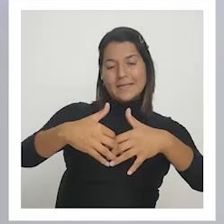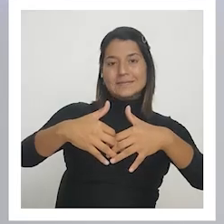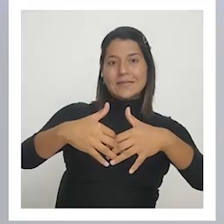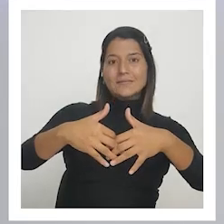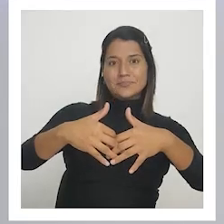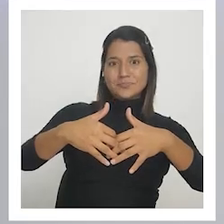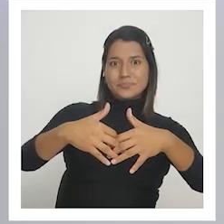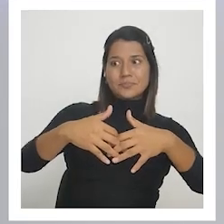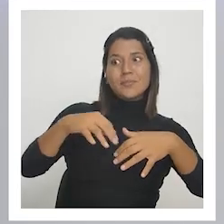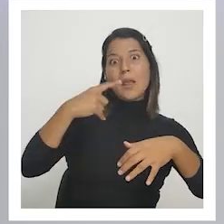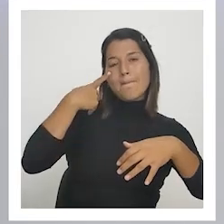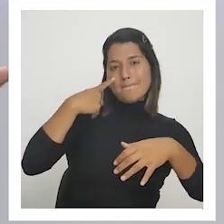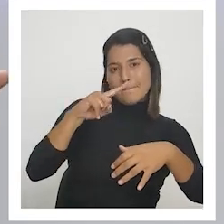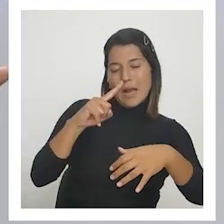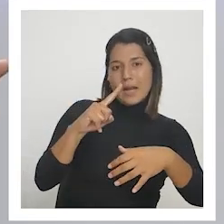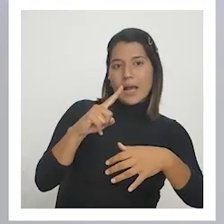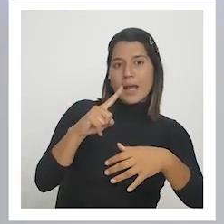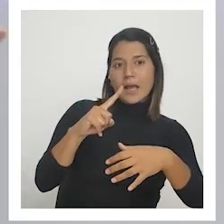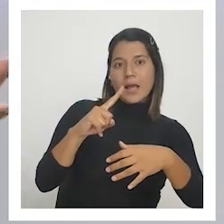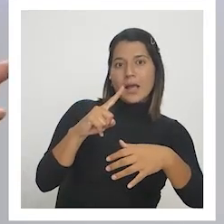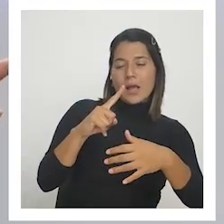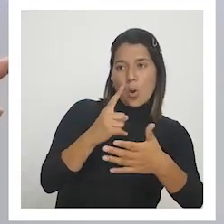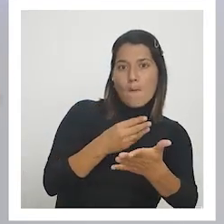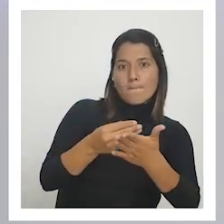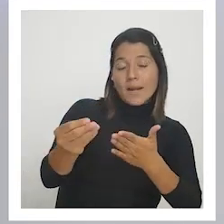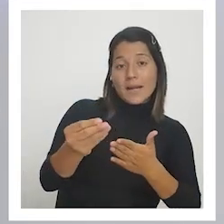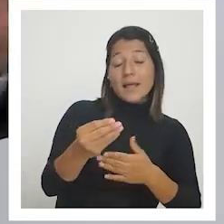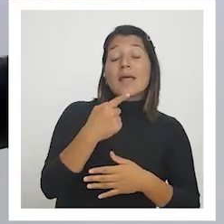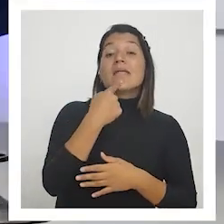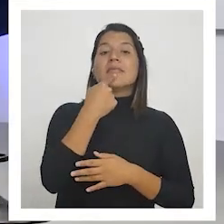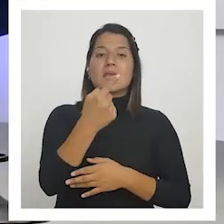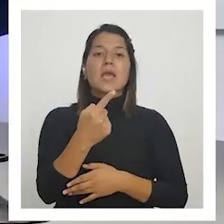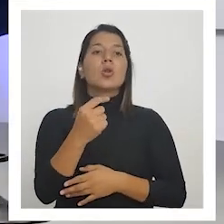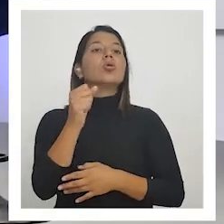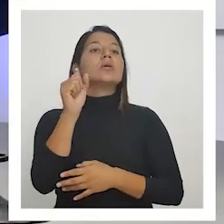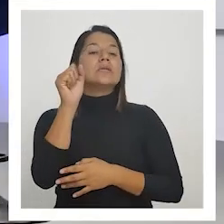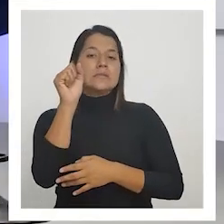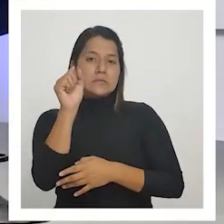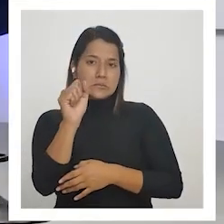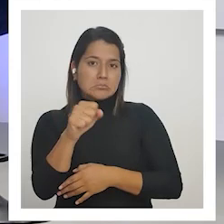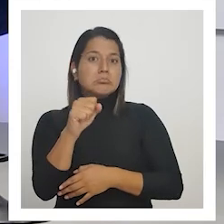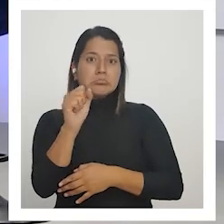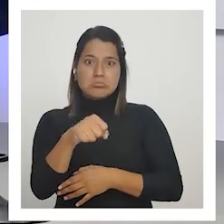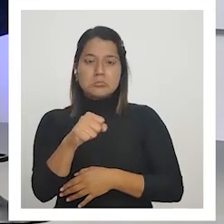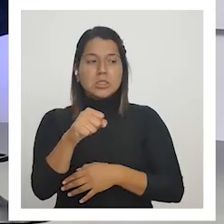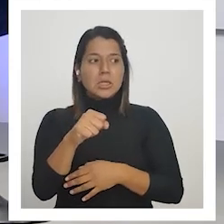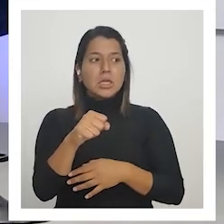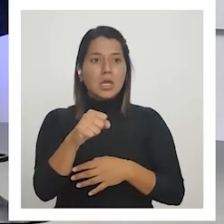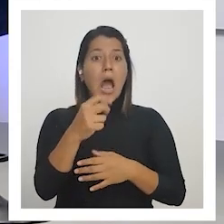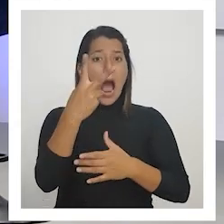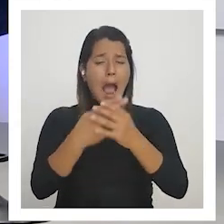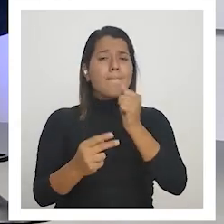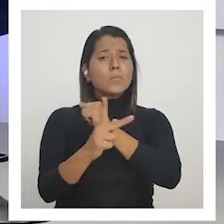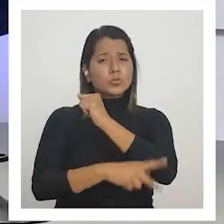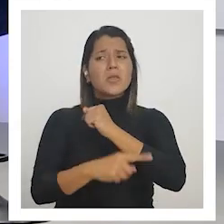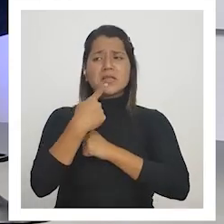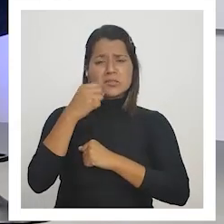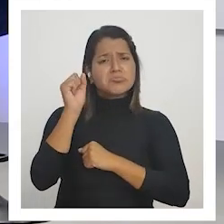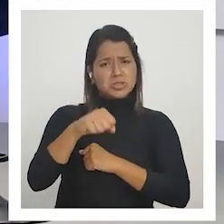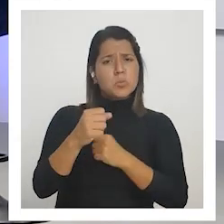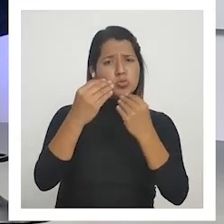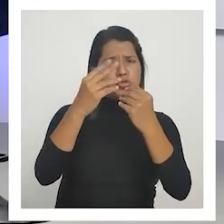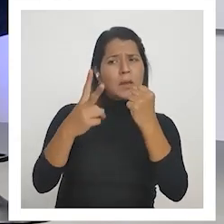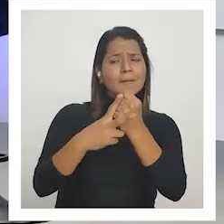empresa, dijeron que sí habían acciones afirmativas en ambos países. ¿A dónde hay una diferencia? En el caso de